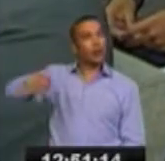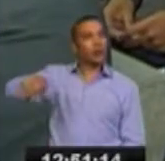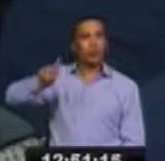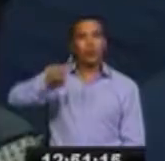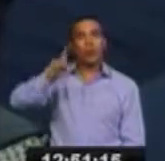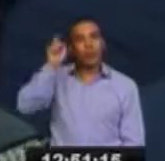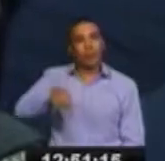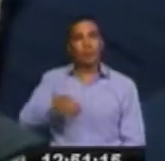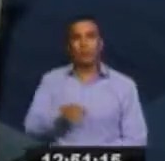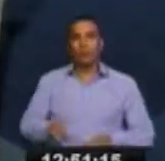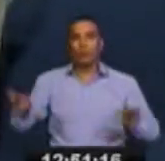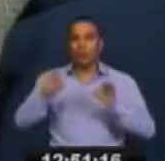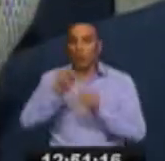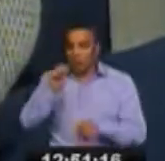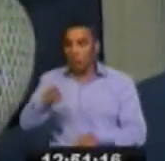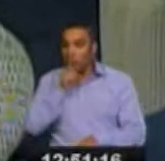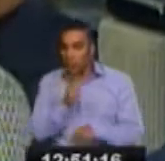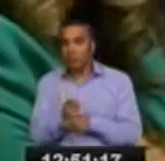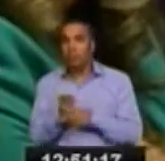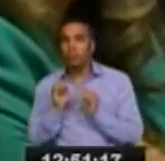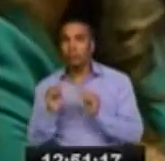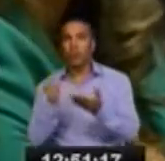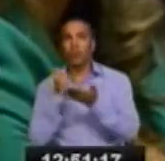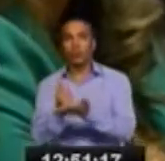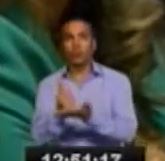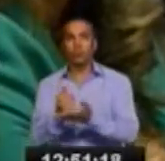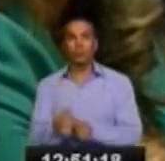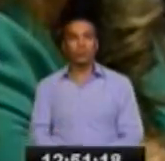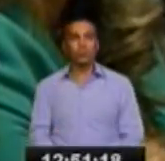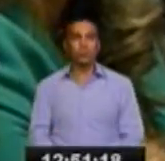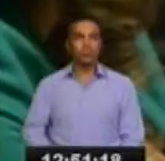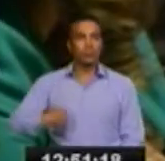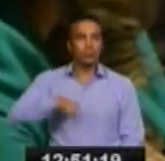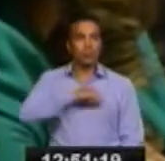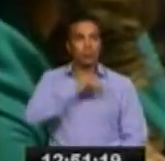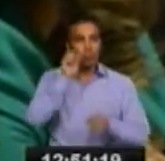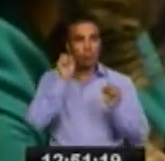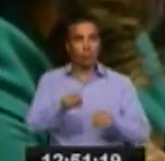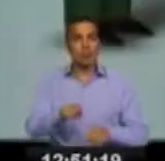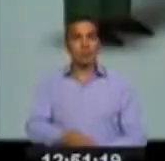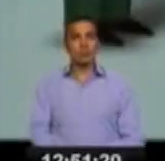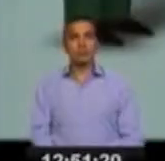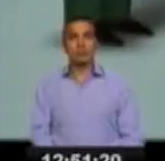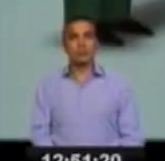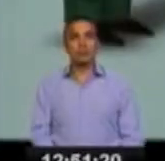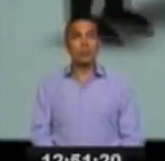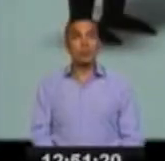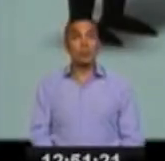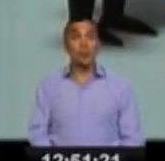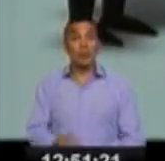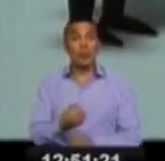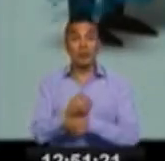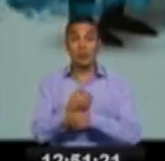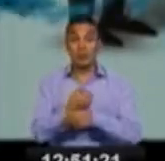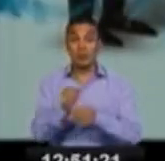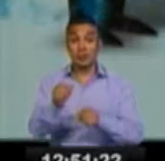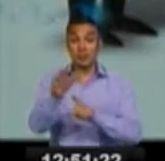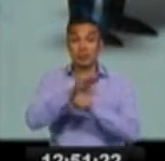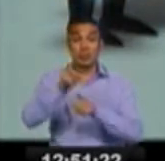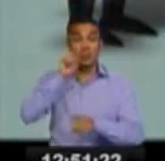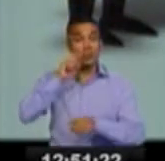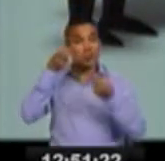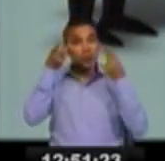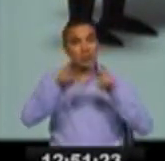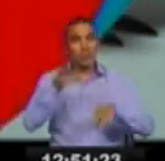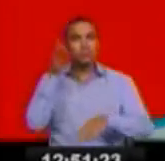vez se empoderan más de sus derechos. Nosotros podemos hacernos escuchar cuando lo necesitamos. Sobrevivientes de abusos sexuales también serán parte